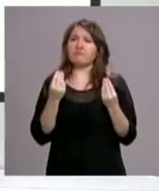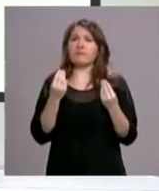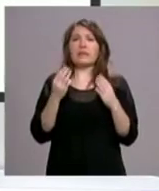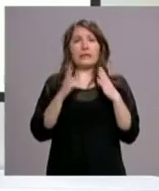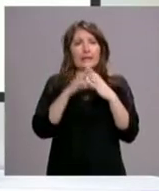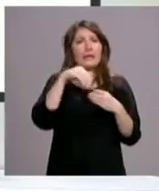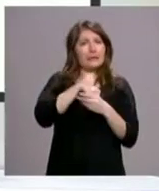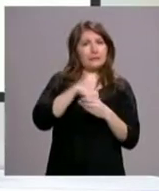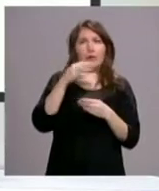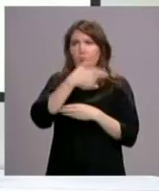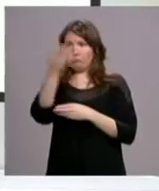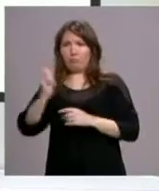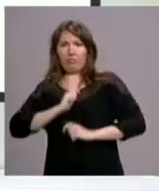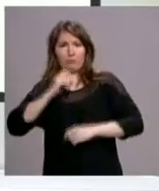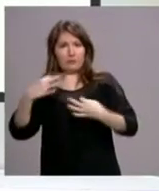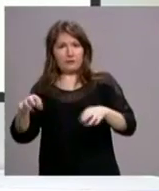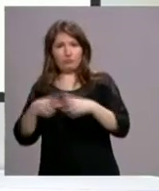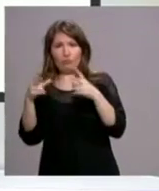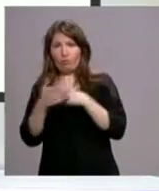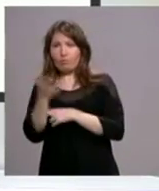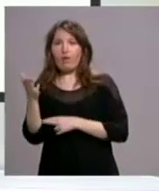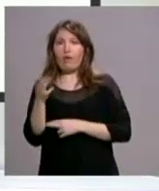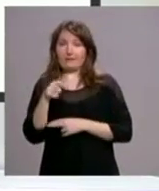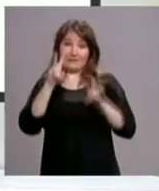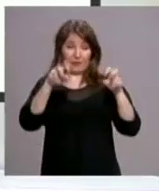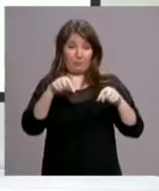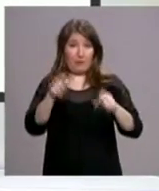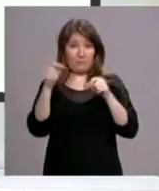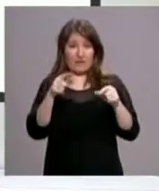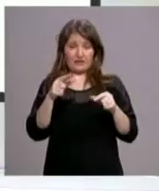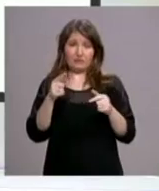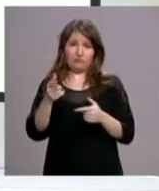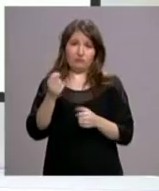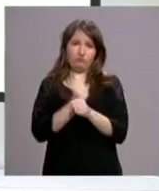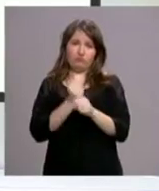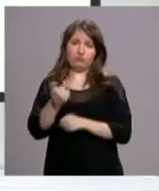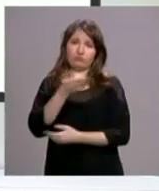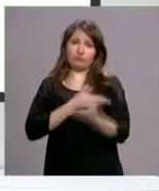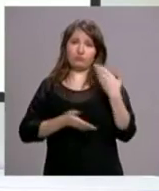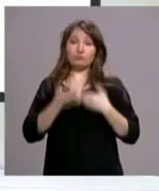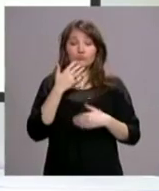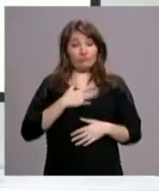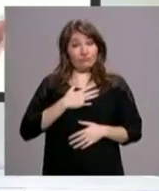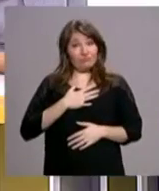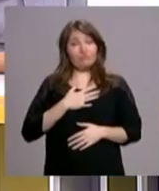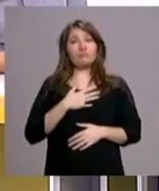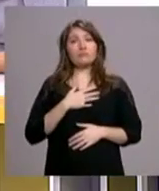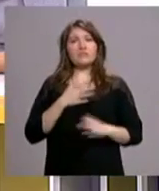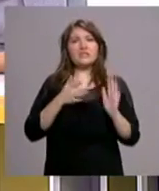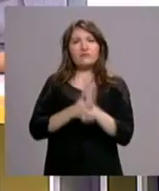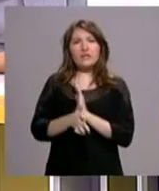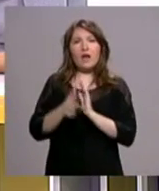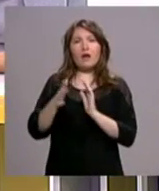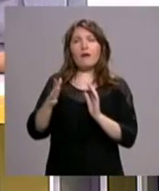como civiles y sociales, que trabajan en este campo. Evidentemente, la tarea de la delegación no es suplir lo que ya